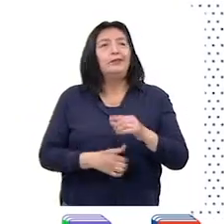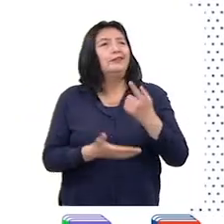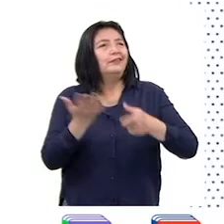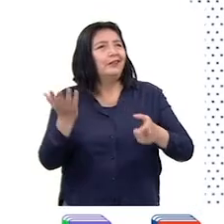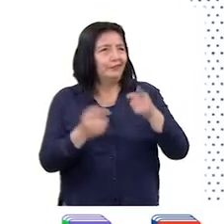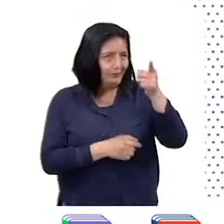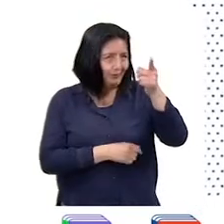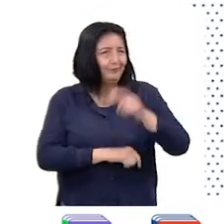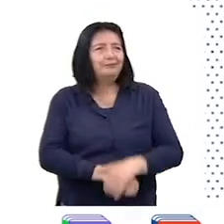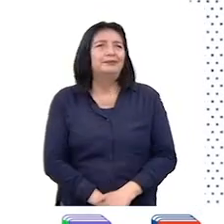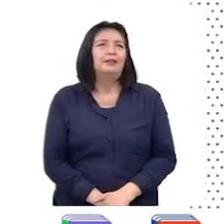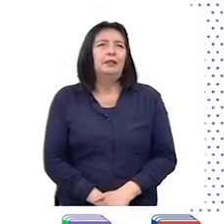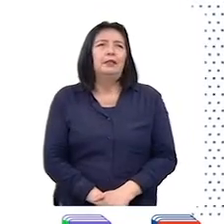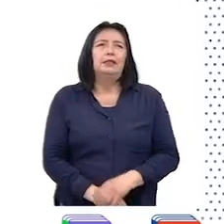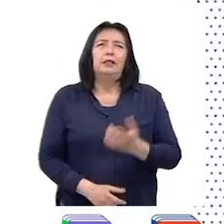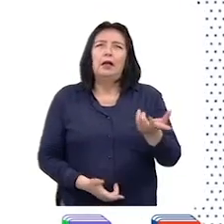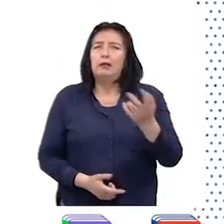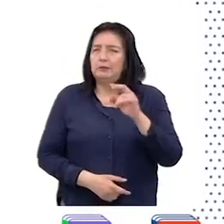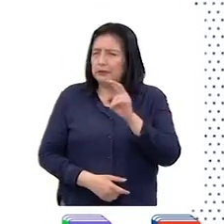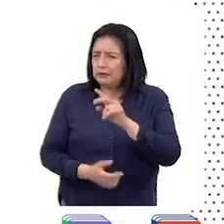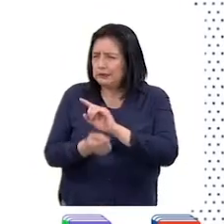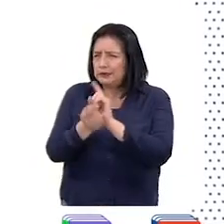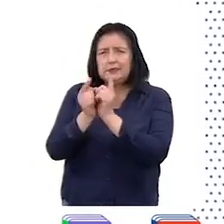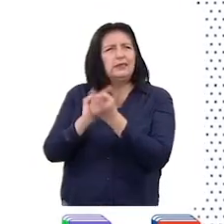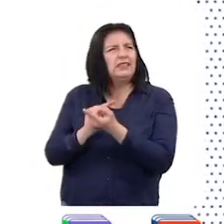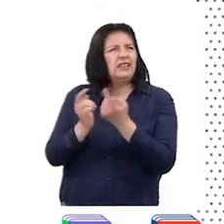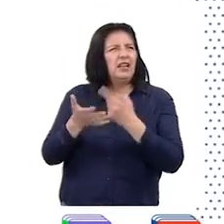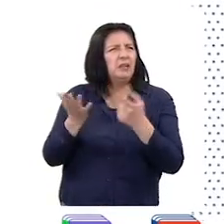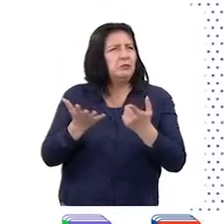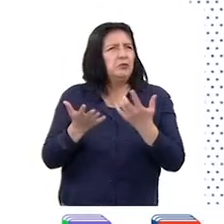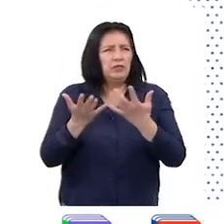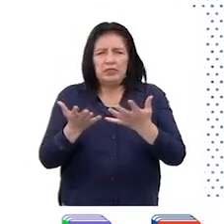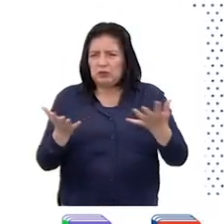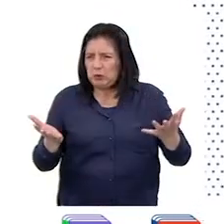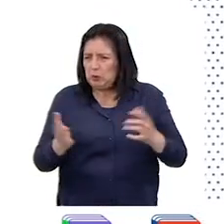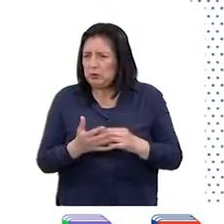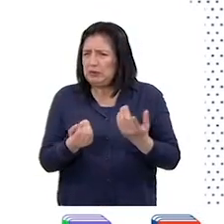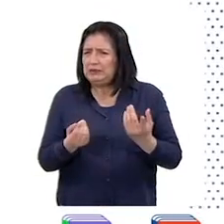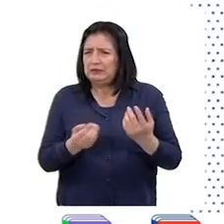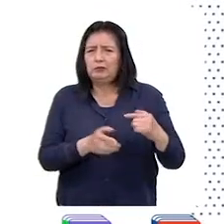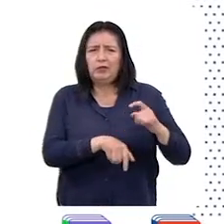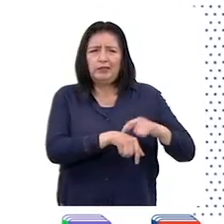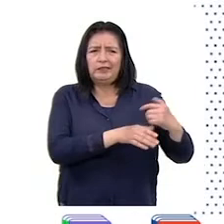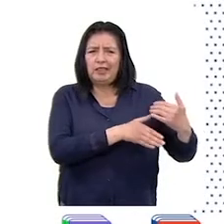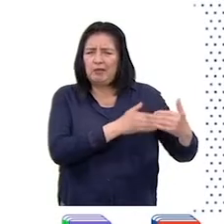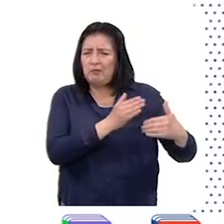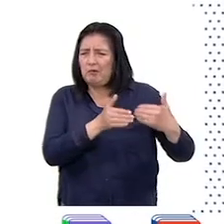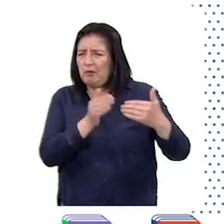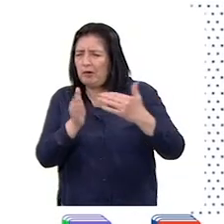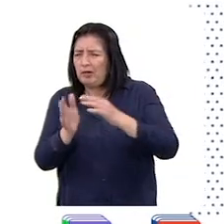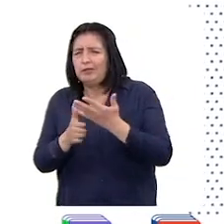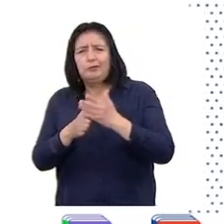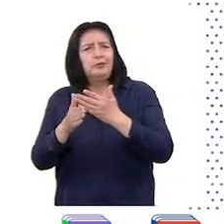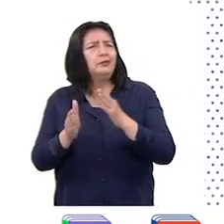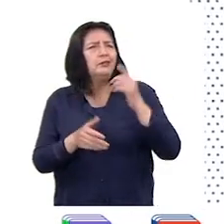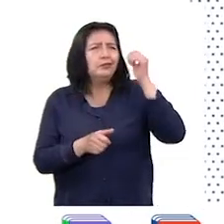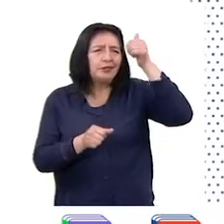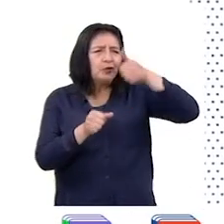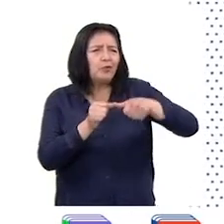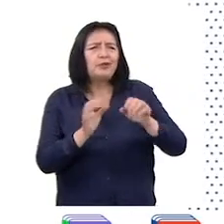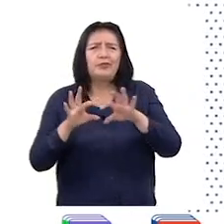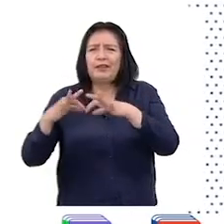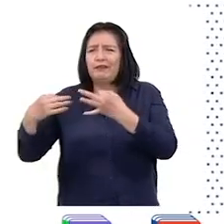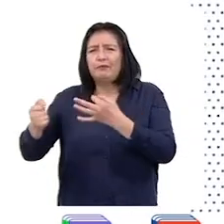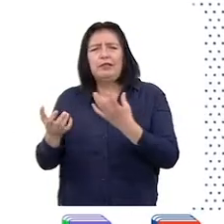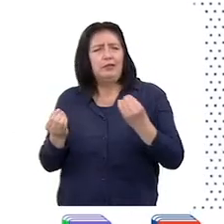es la siguiente: reconocer los cambios producidos en los objetos a través del tiempo y compartir los recuerdos familiares en